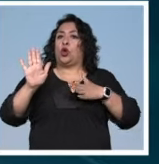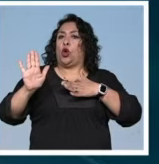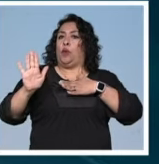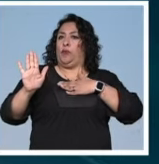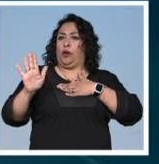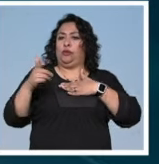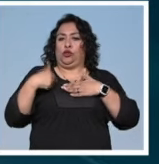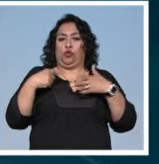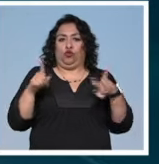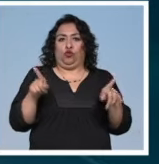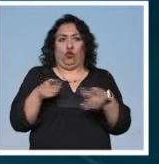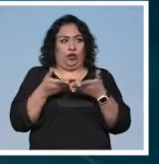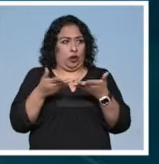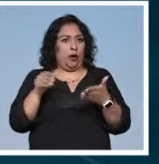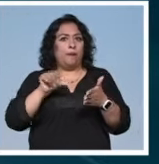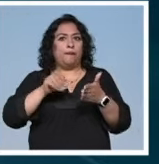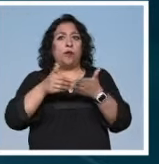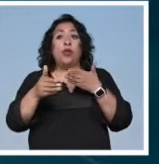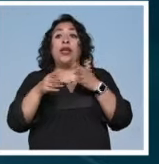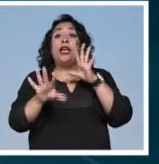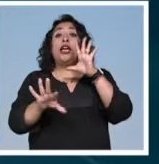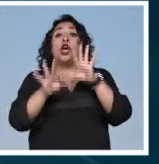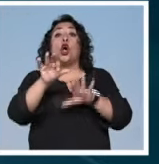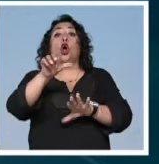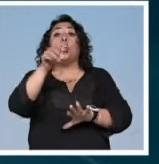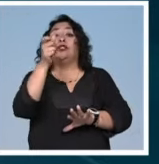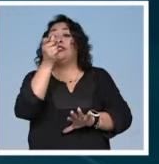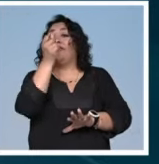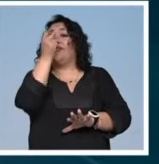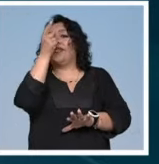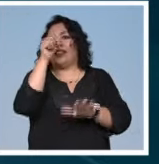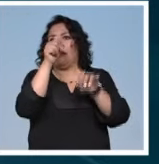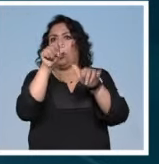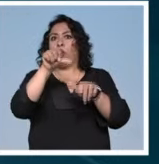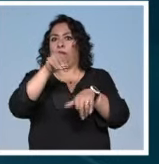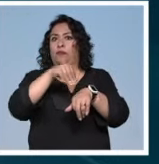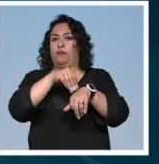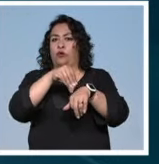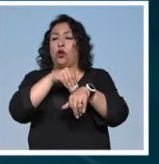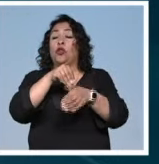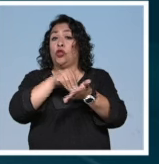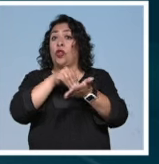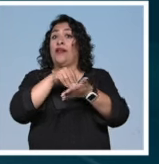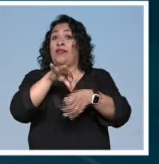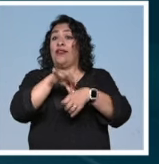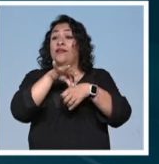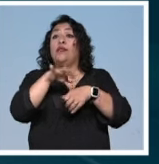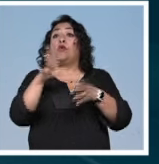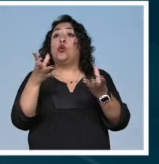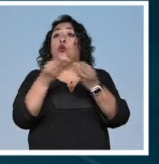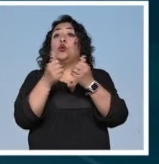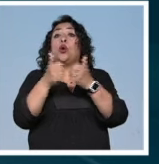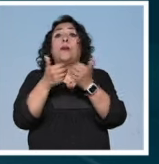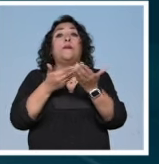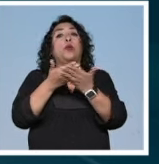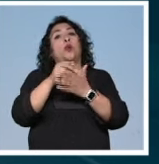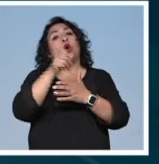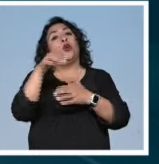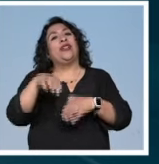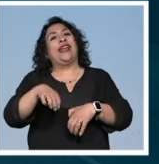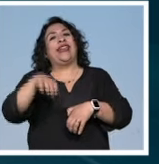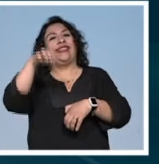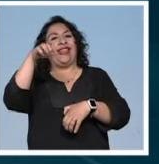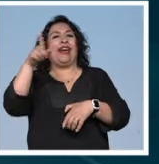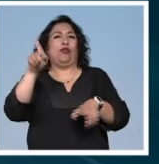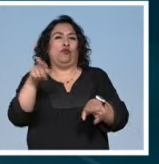de hacer música de actualidad, se eligieron 11 obras de artistas que siguen vivos y que se fusionan con la propuesta de otra generación de